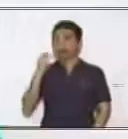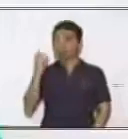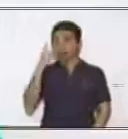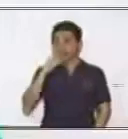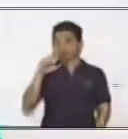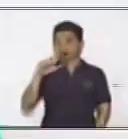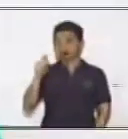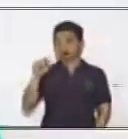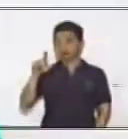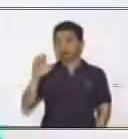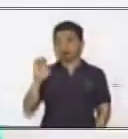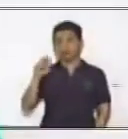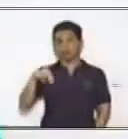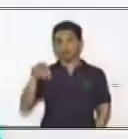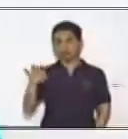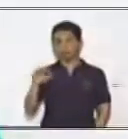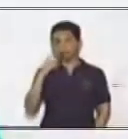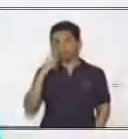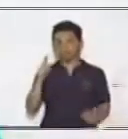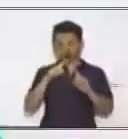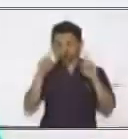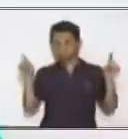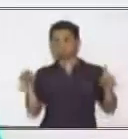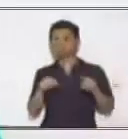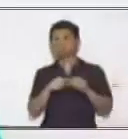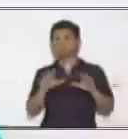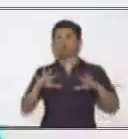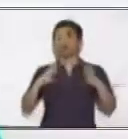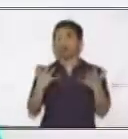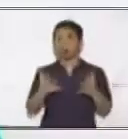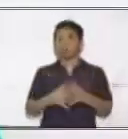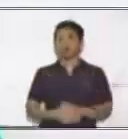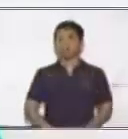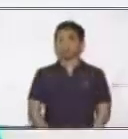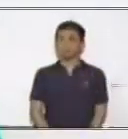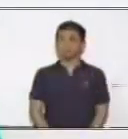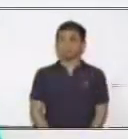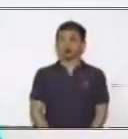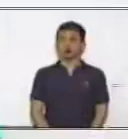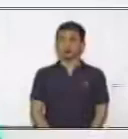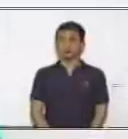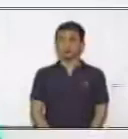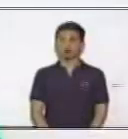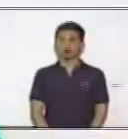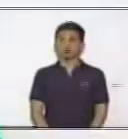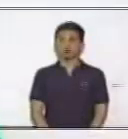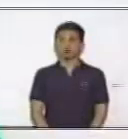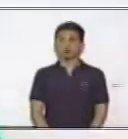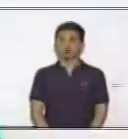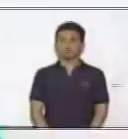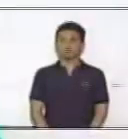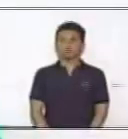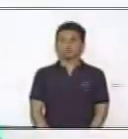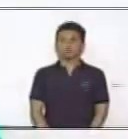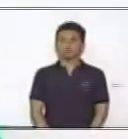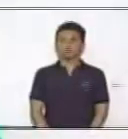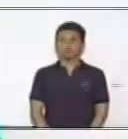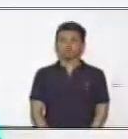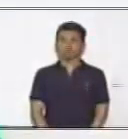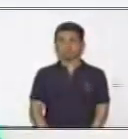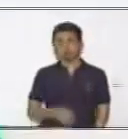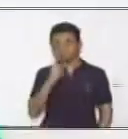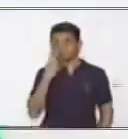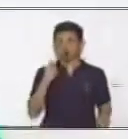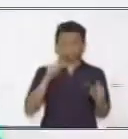más de sus lados, cómo se comportan sus lados, cómo deben ser sus lados, o sus catetos, si le